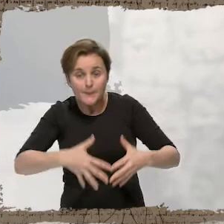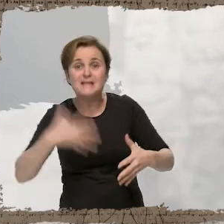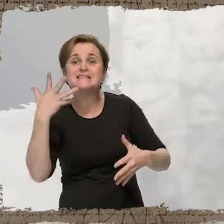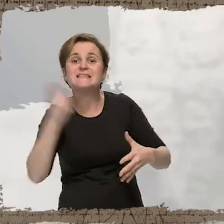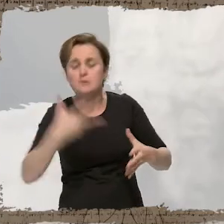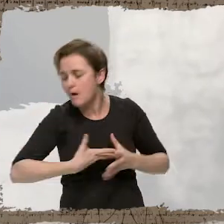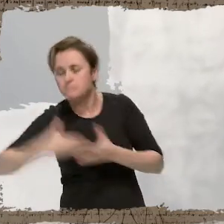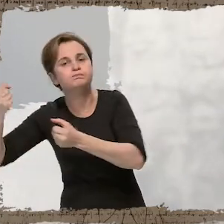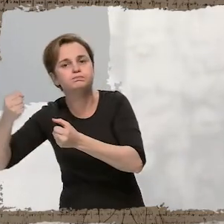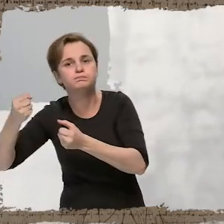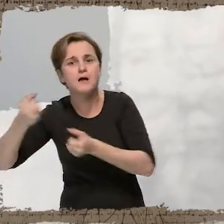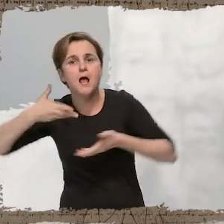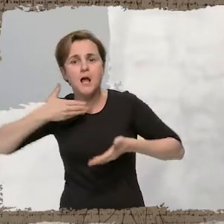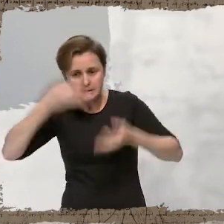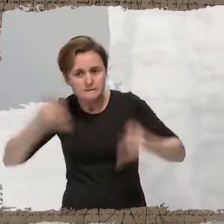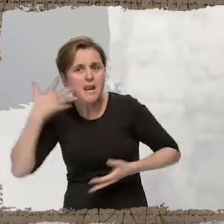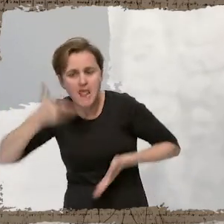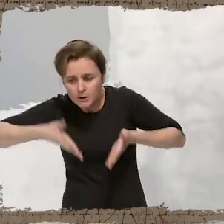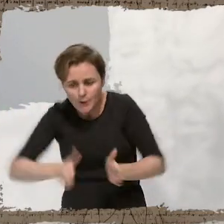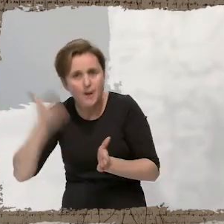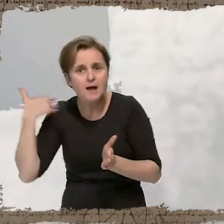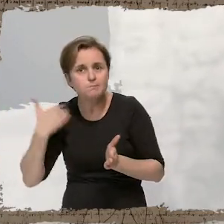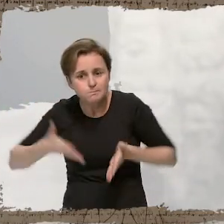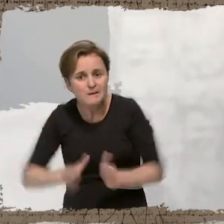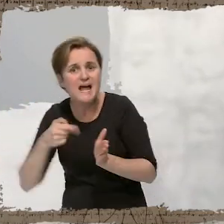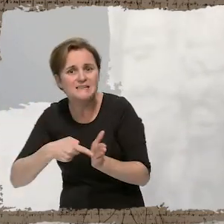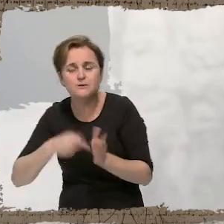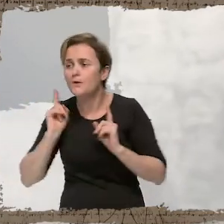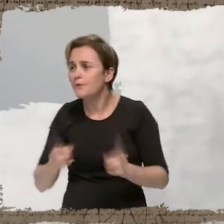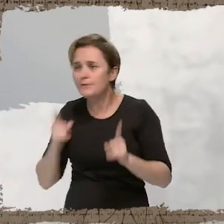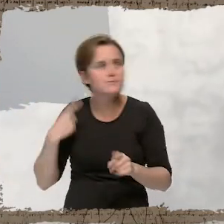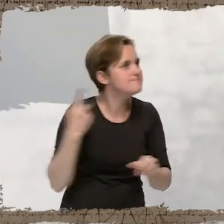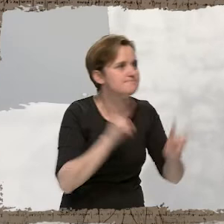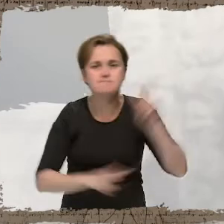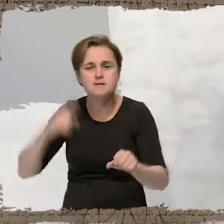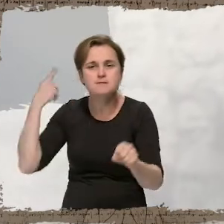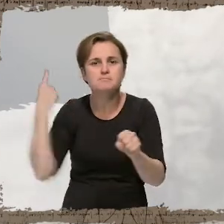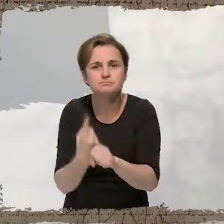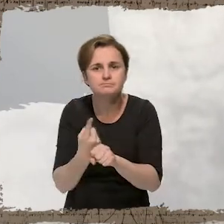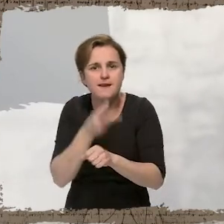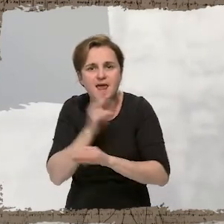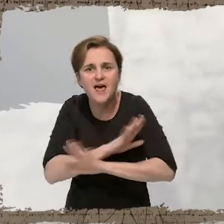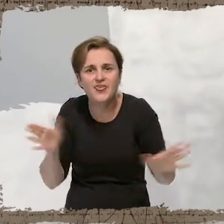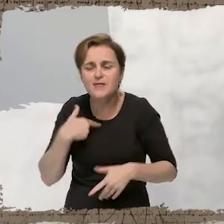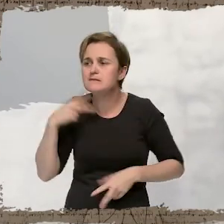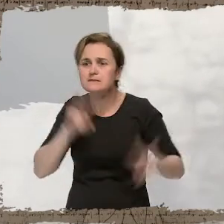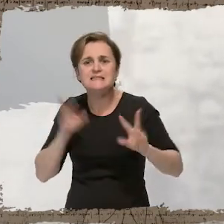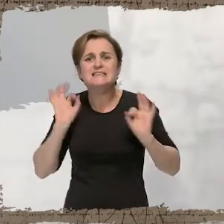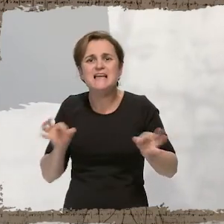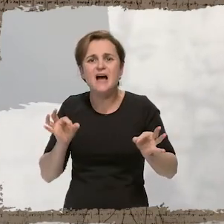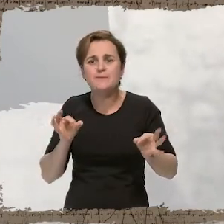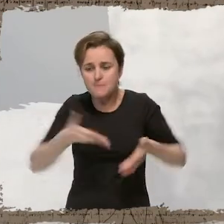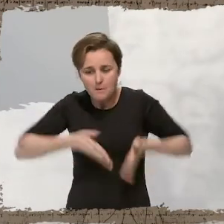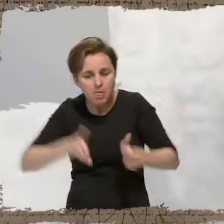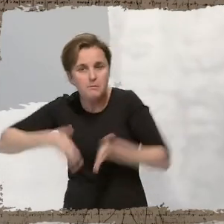de cinco meses cuando se la llevaron mi nieto tiene que haber nacido en agosto del año pasado hasta ahora no he podido saber nada de él lo único que